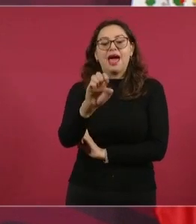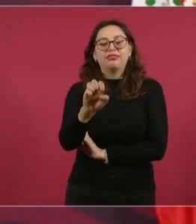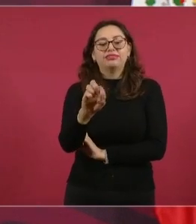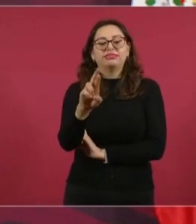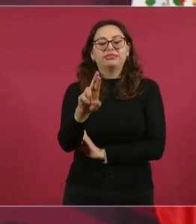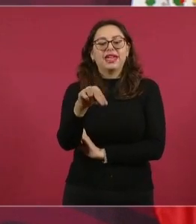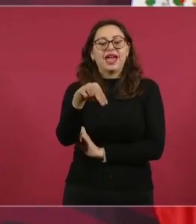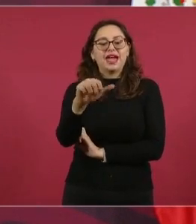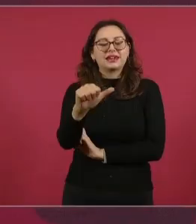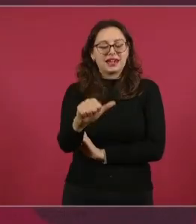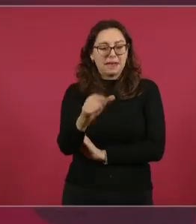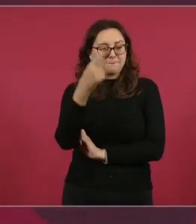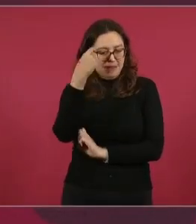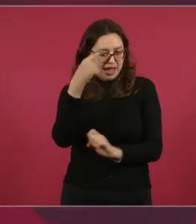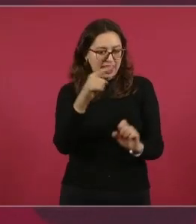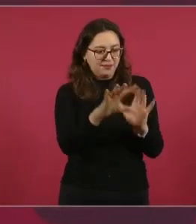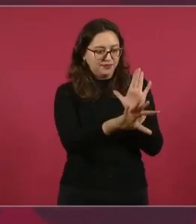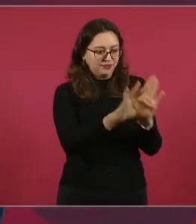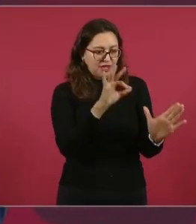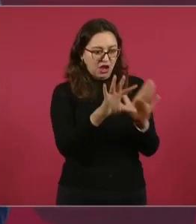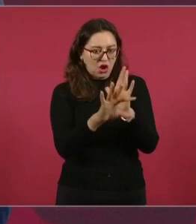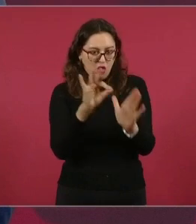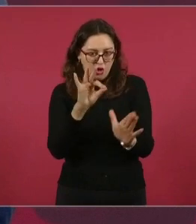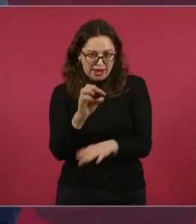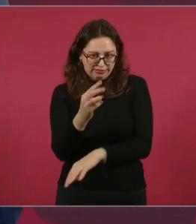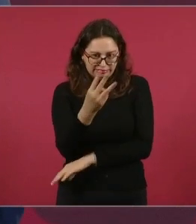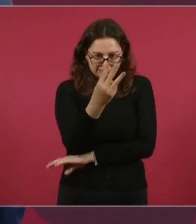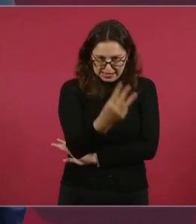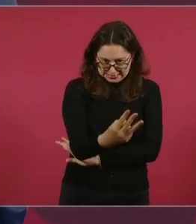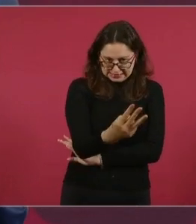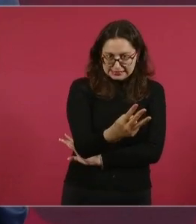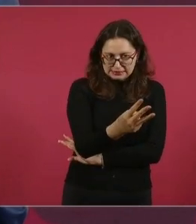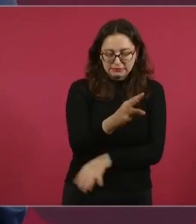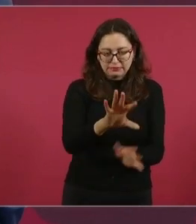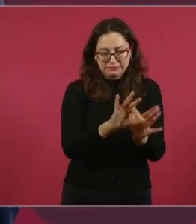que había ternas de 4.